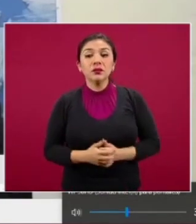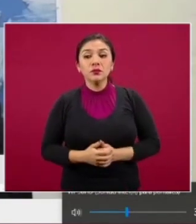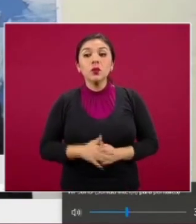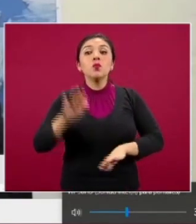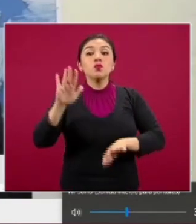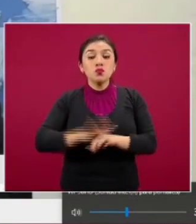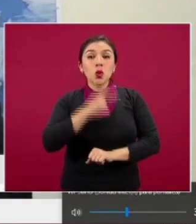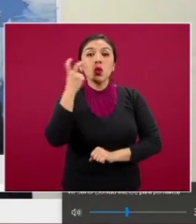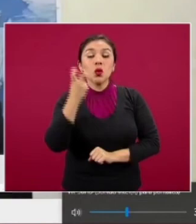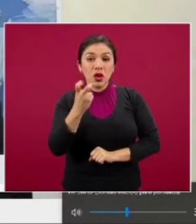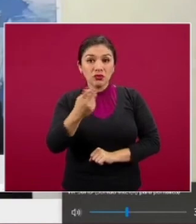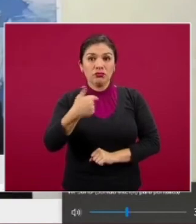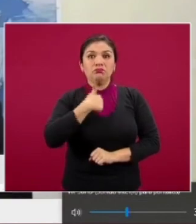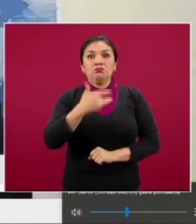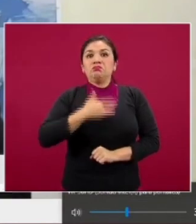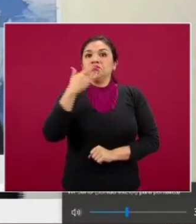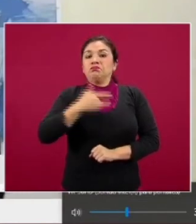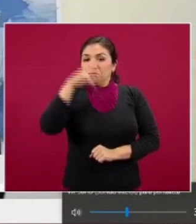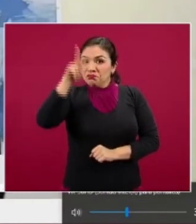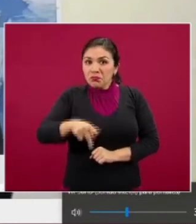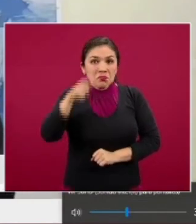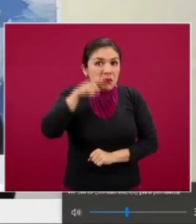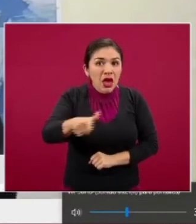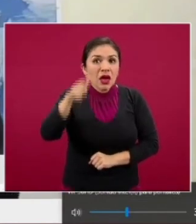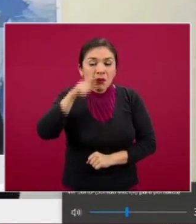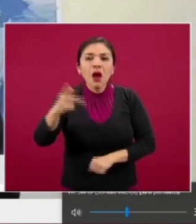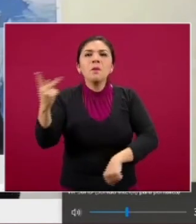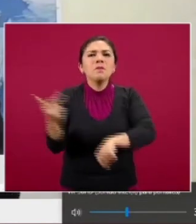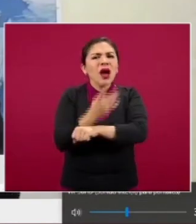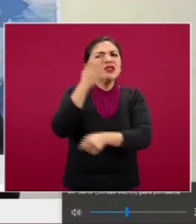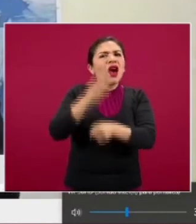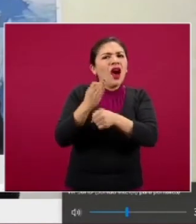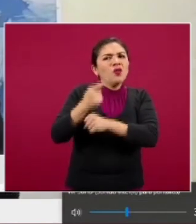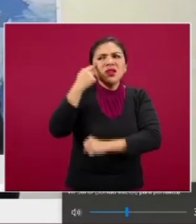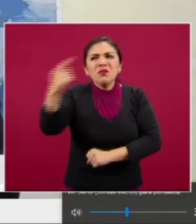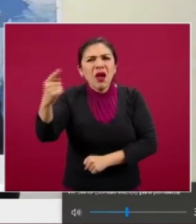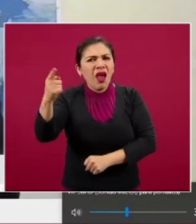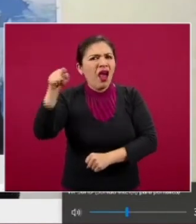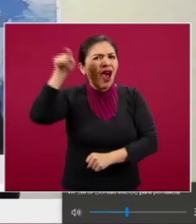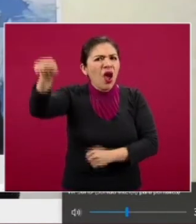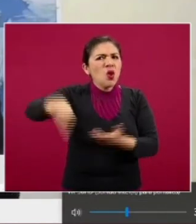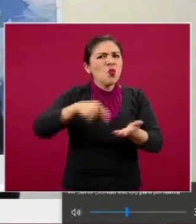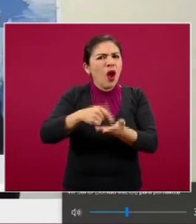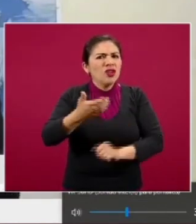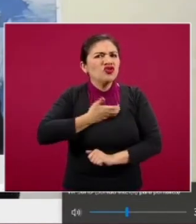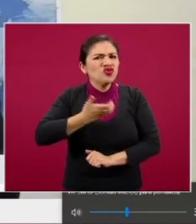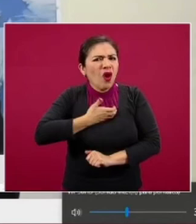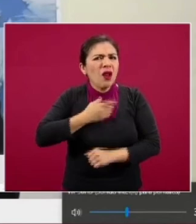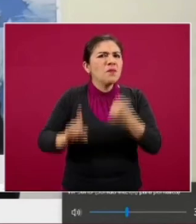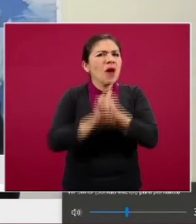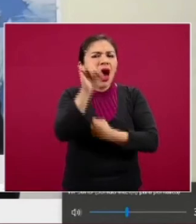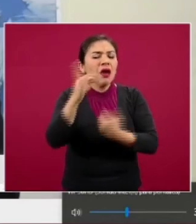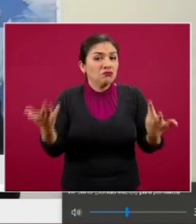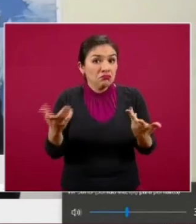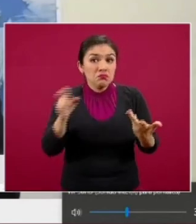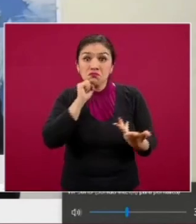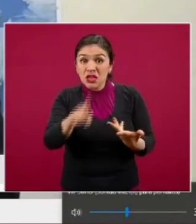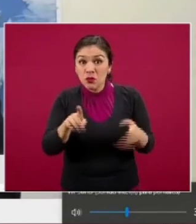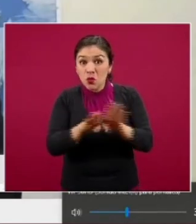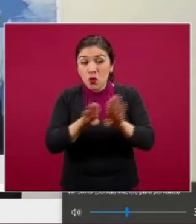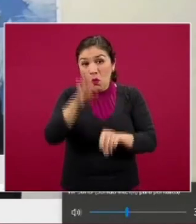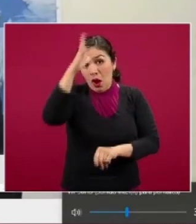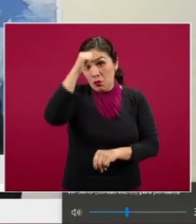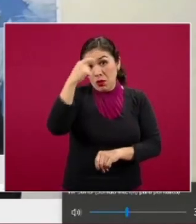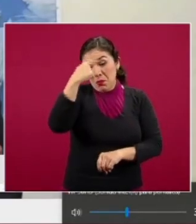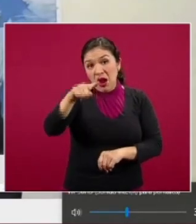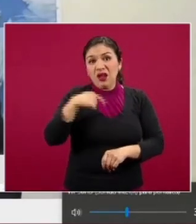Por esa razón, consideramos que independientemente de los eventos que están ocurriendo en este momento en el Zócalo, que no forman parte